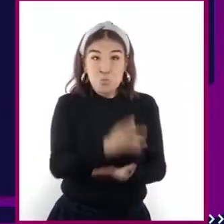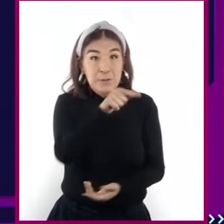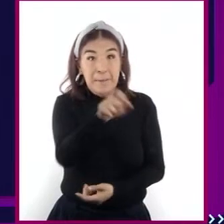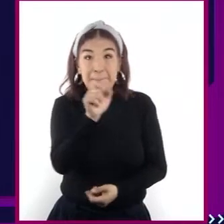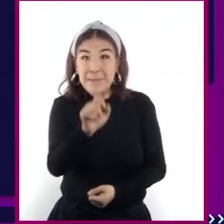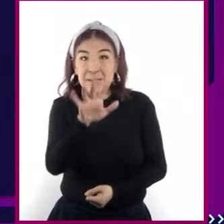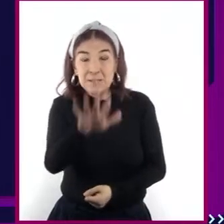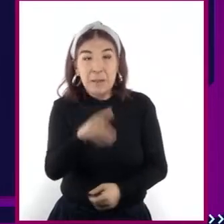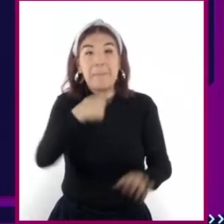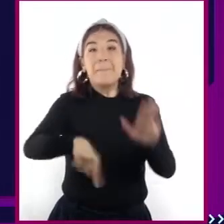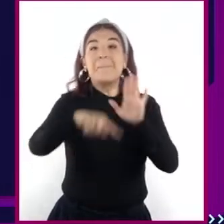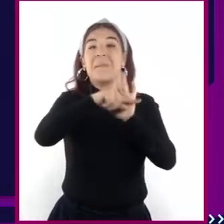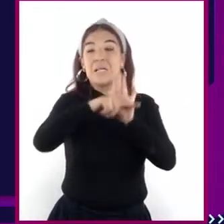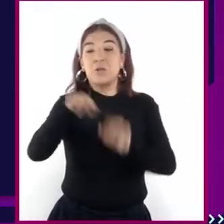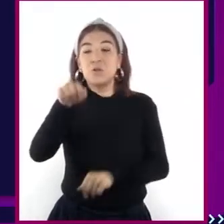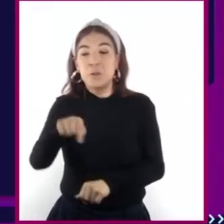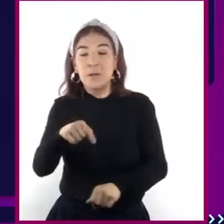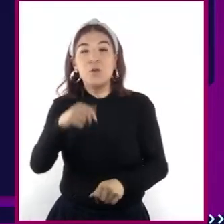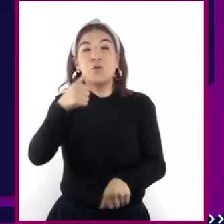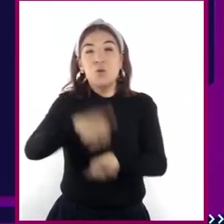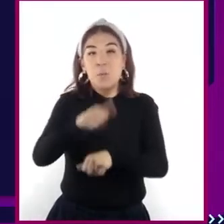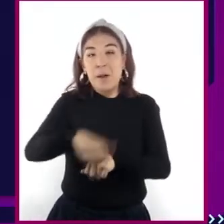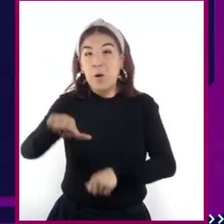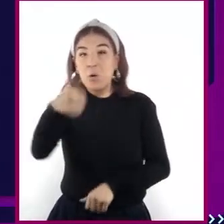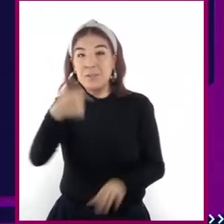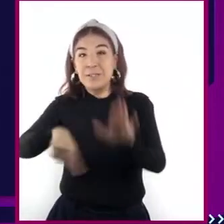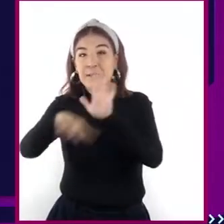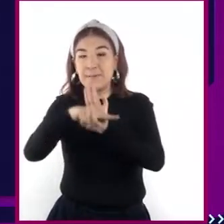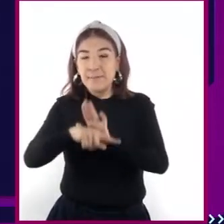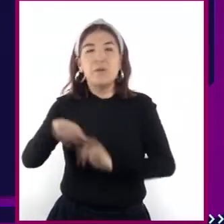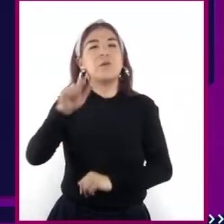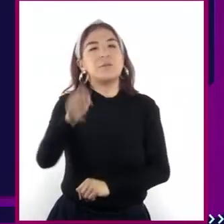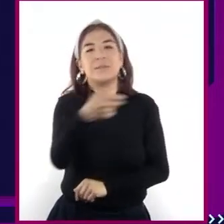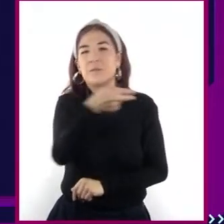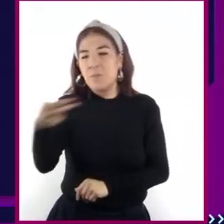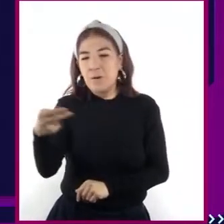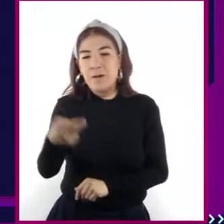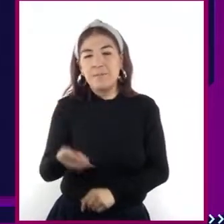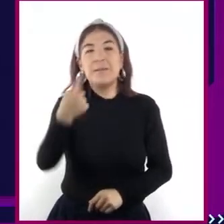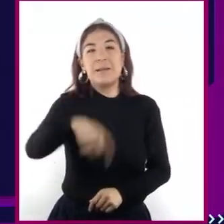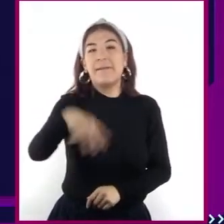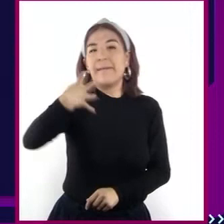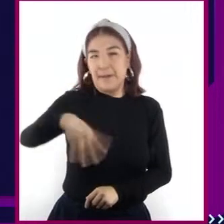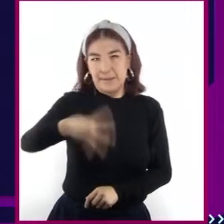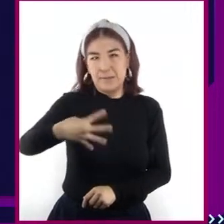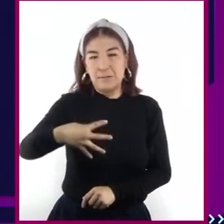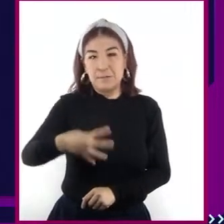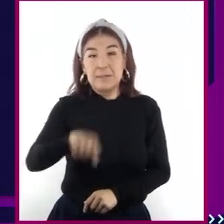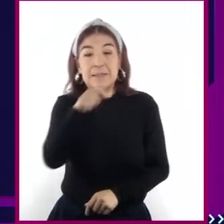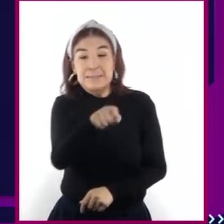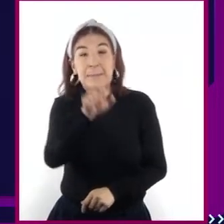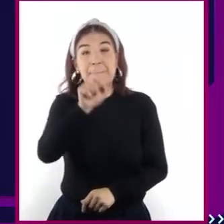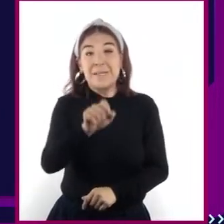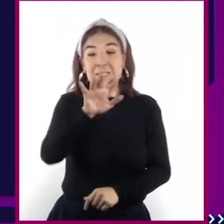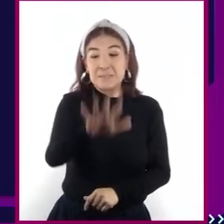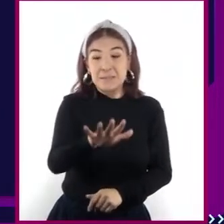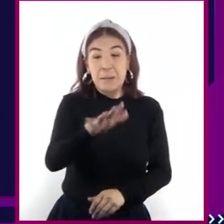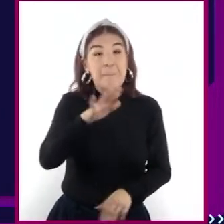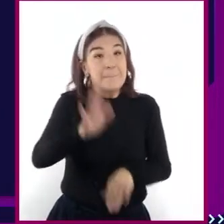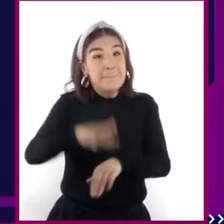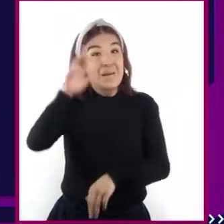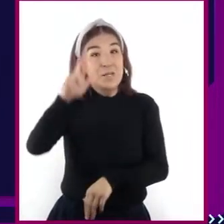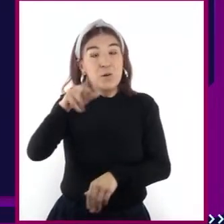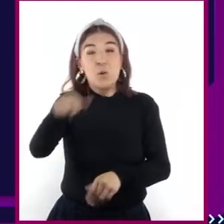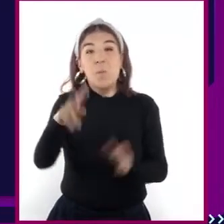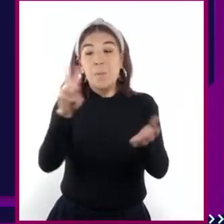menos valor absoluto de 11 negativo es igual a valor absoluto de 14. Y como 25 tiene mayor